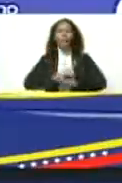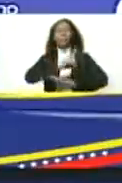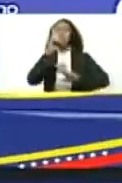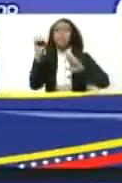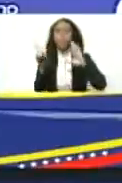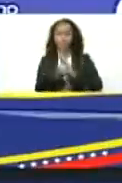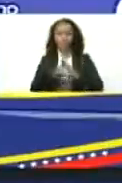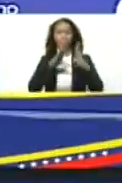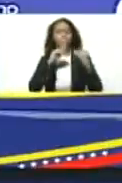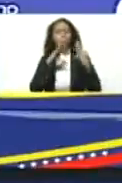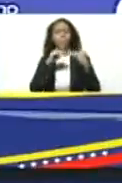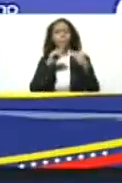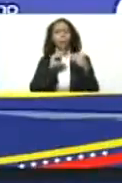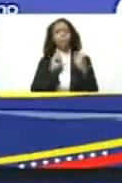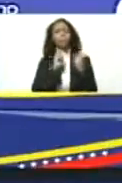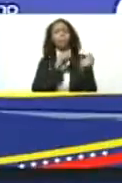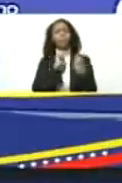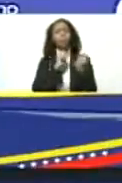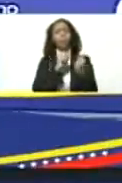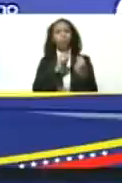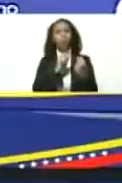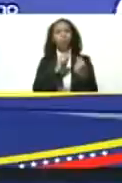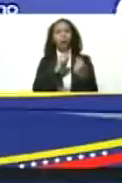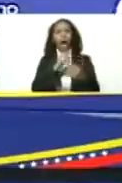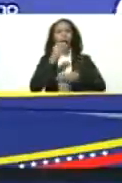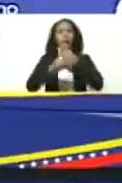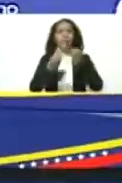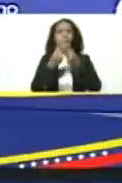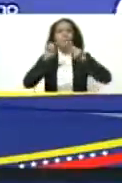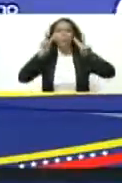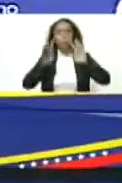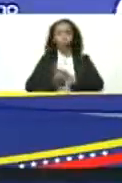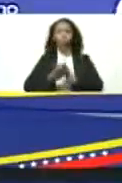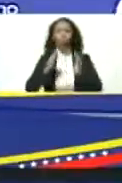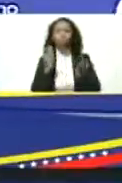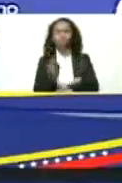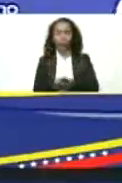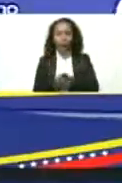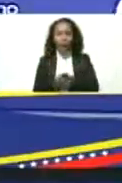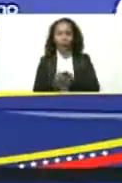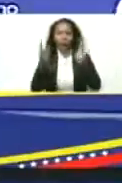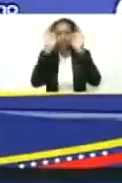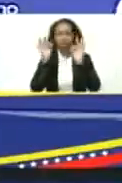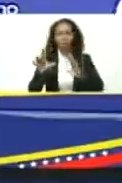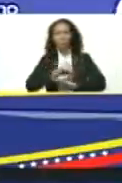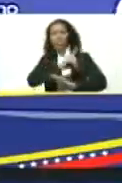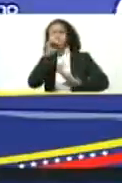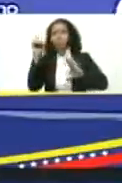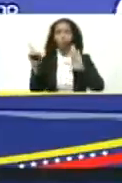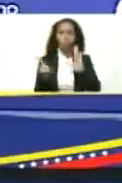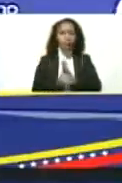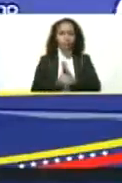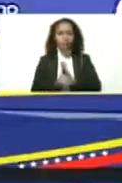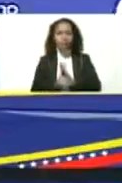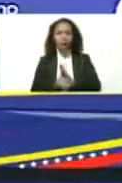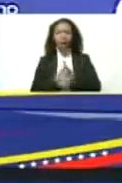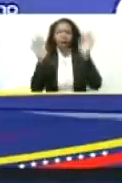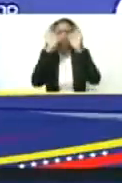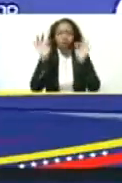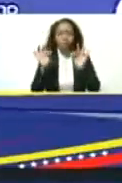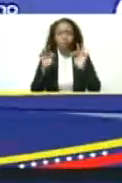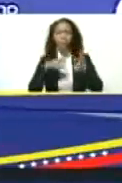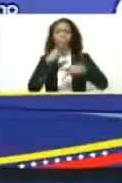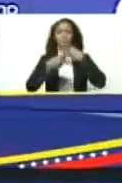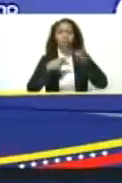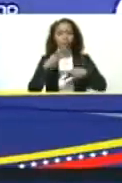diplomática, política. Preservar la paz del mundo por las vías diplomáticas, por las vías políticas,